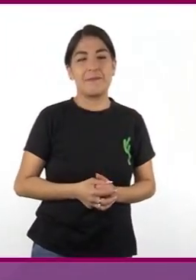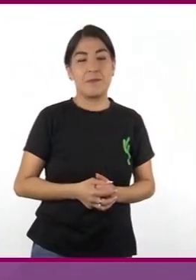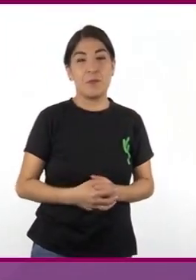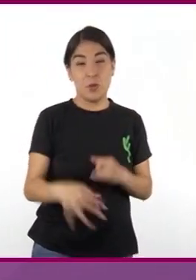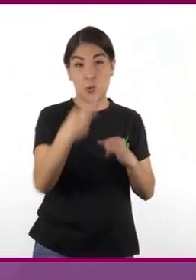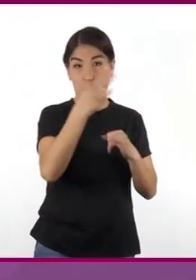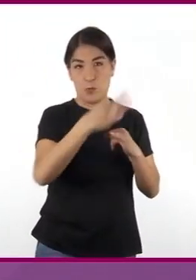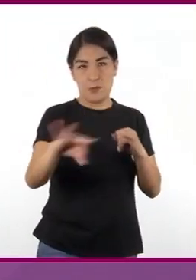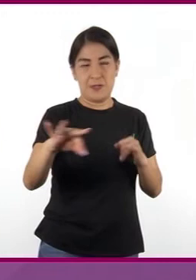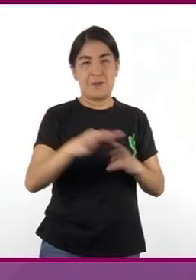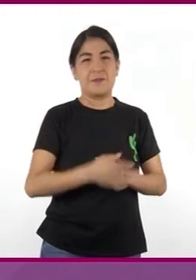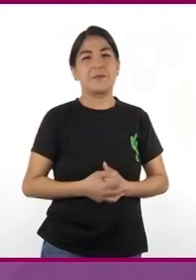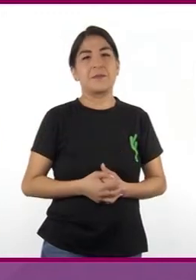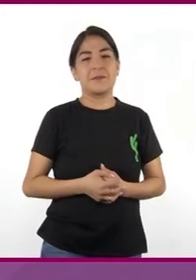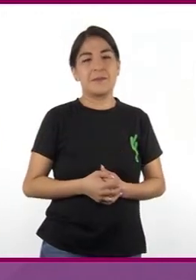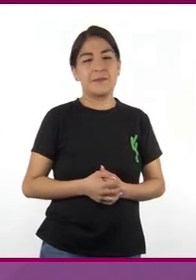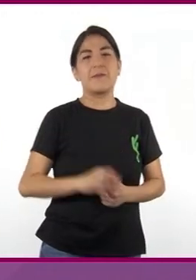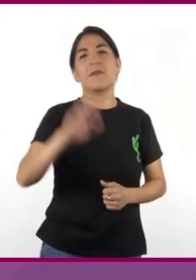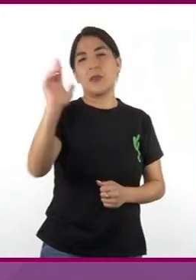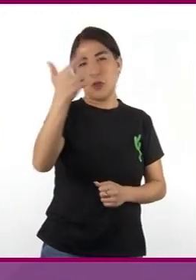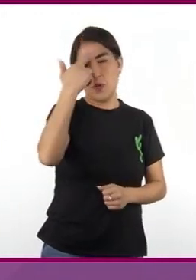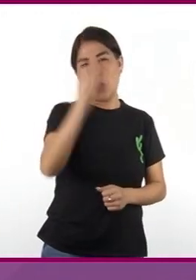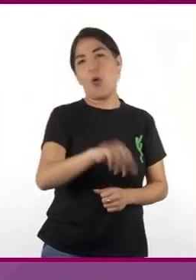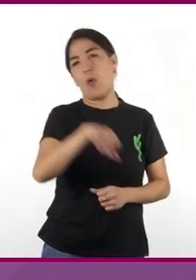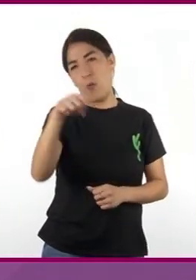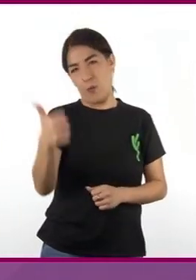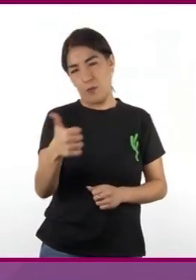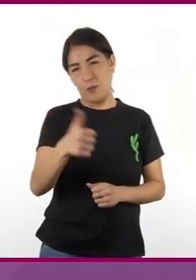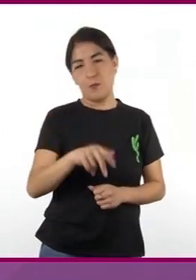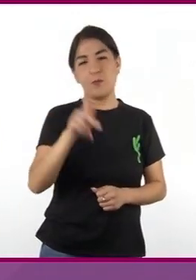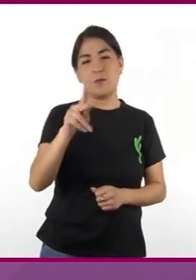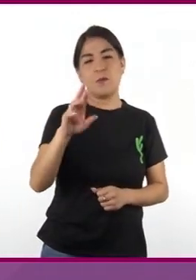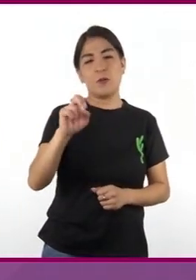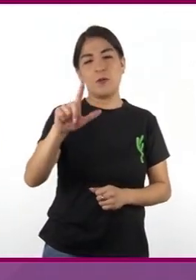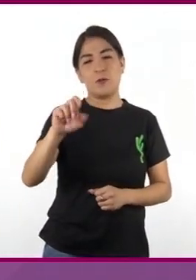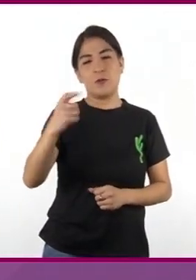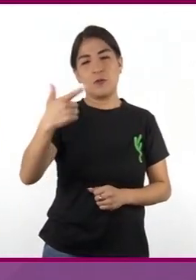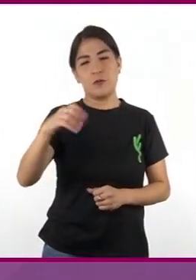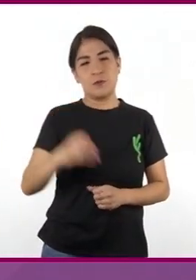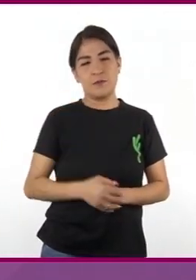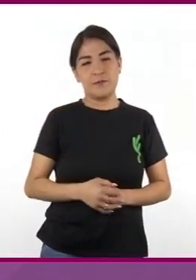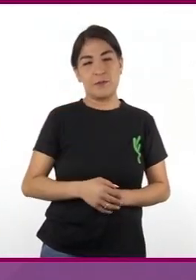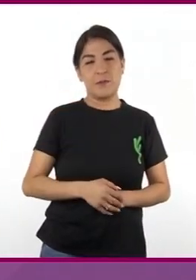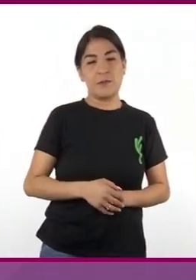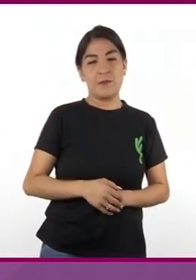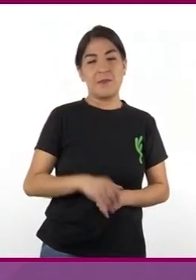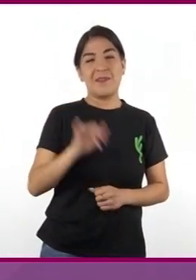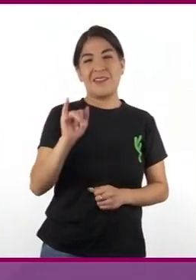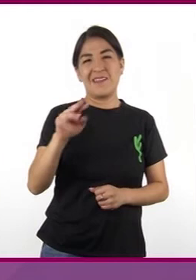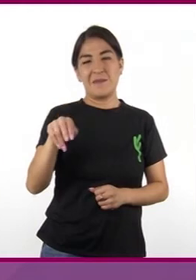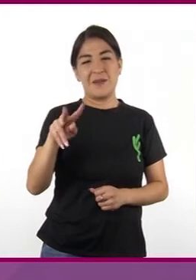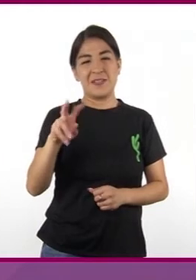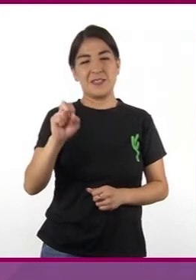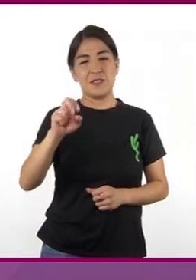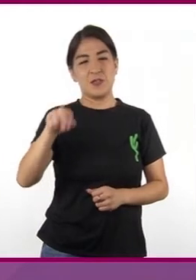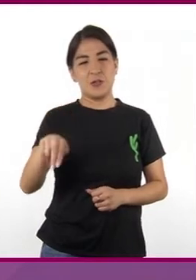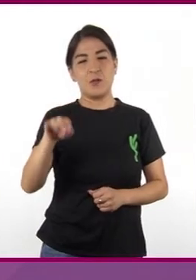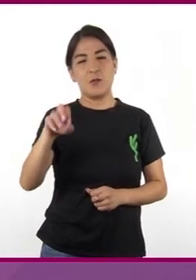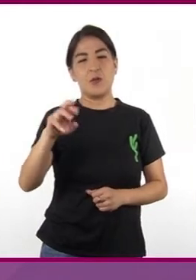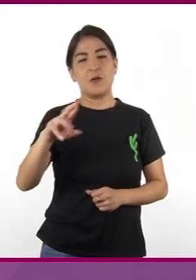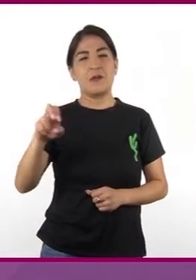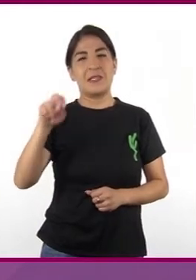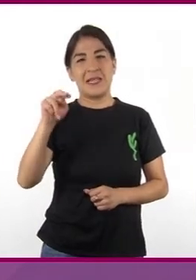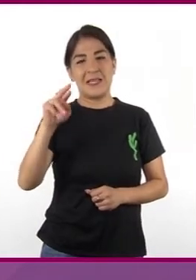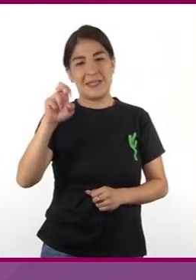Por último, recordemos otro gran prólogo, el de Borges a la invención de Morel de Adolfo Bioy